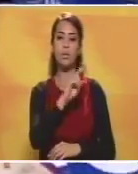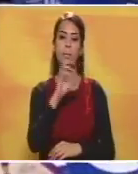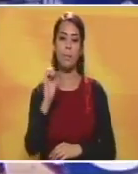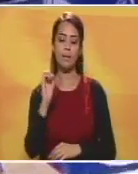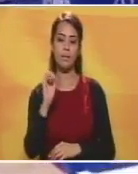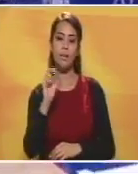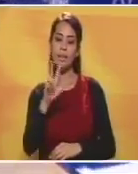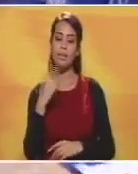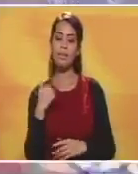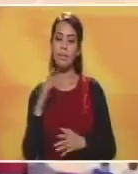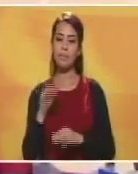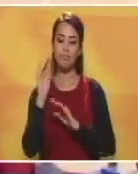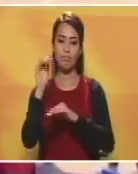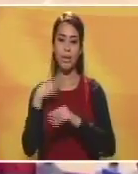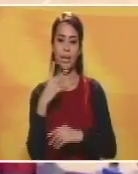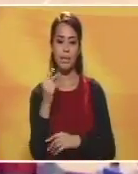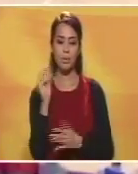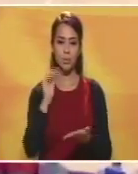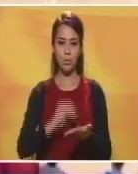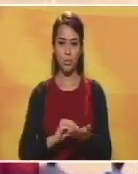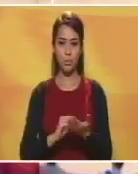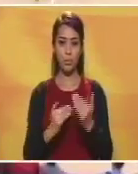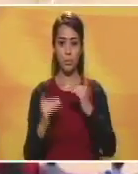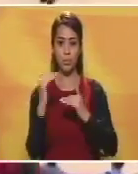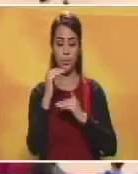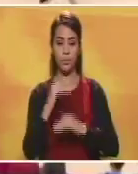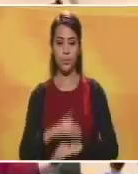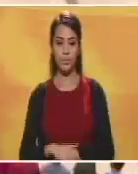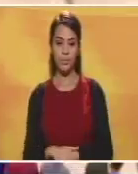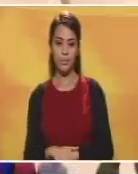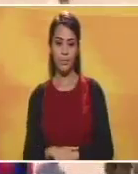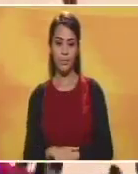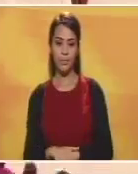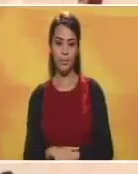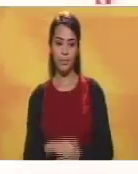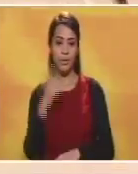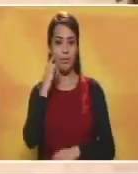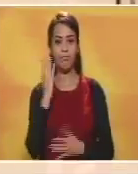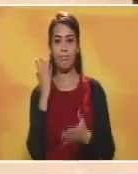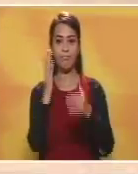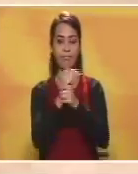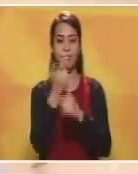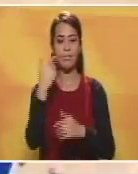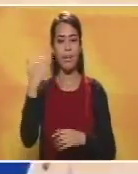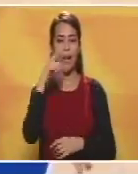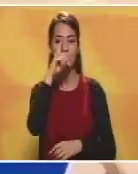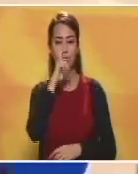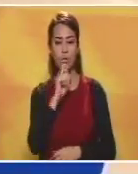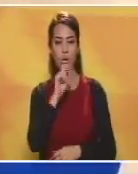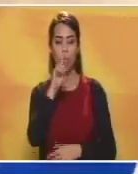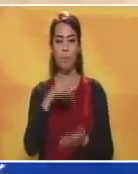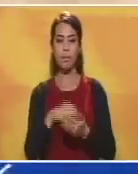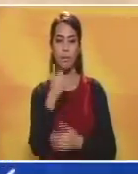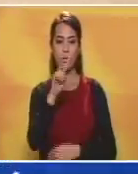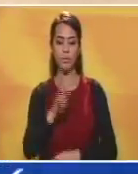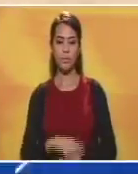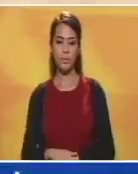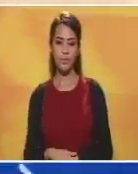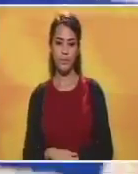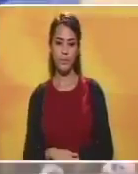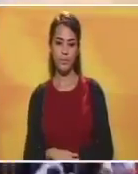tercer cuarto para pasar a la segunda fase de la postemporada que no alcanzaban desde el año 2012.